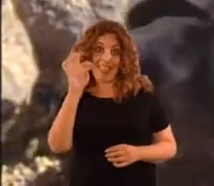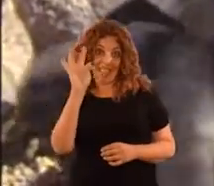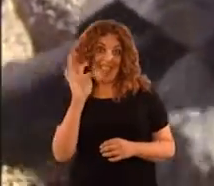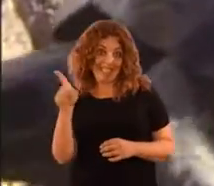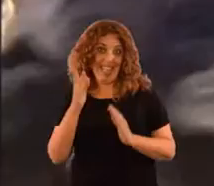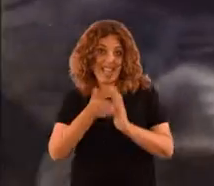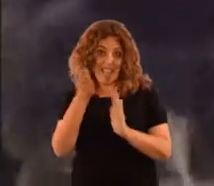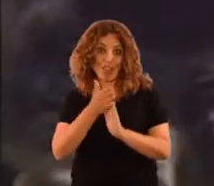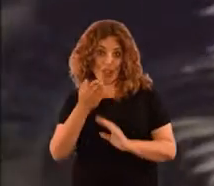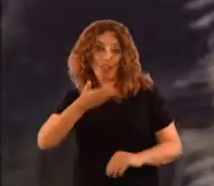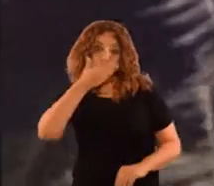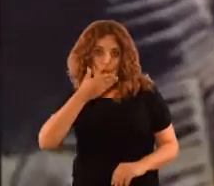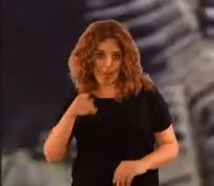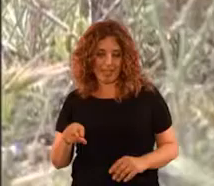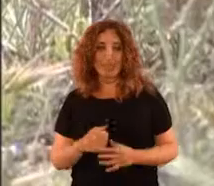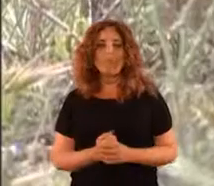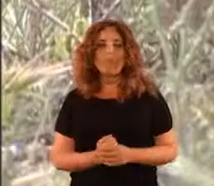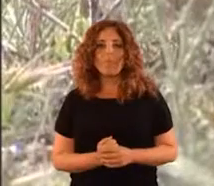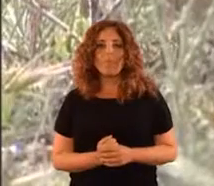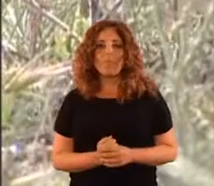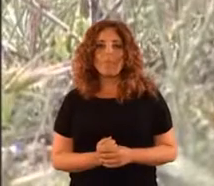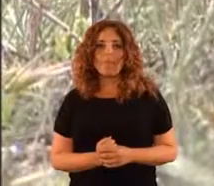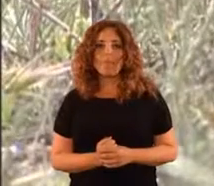karst en yesos de Sorbas.